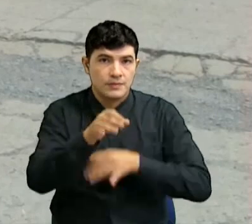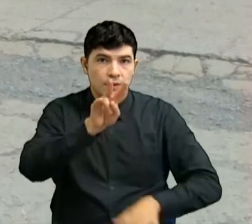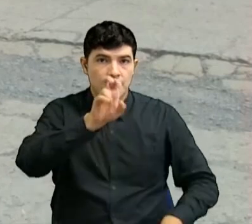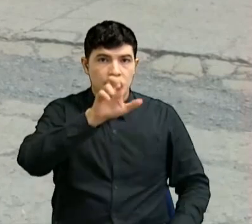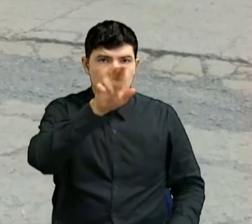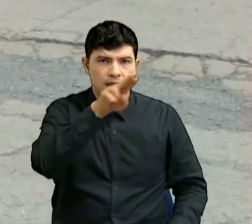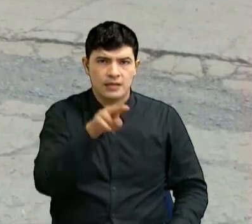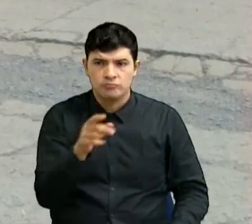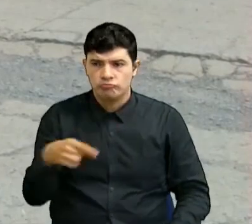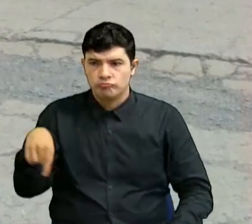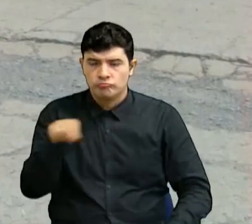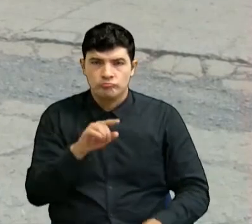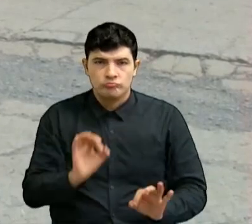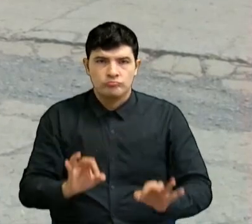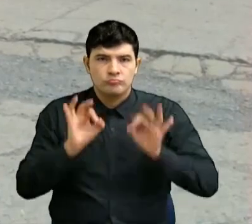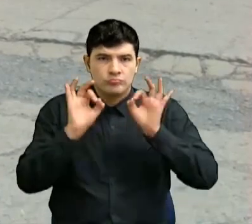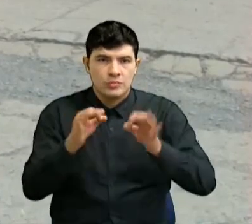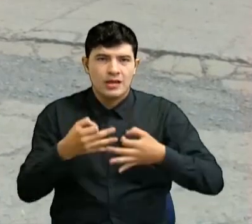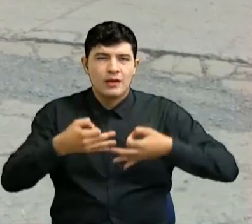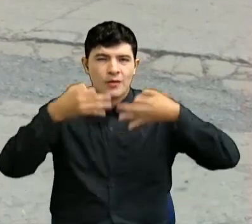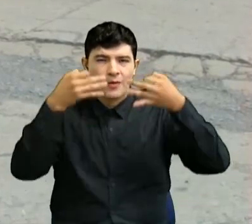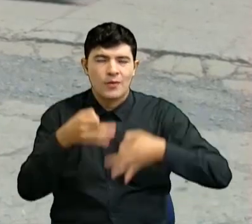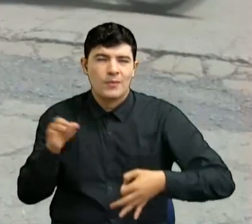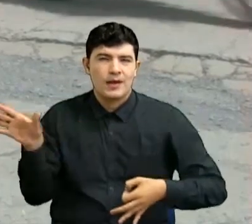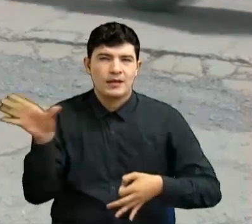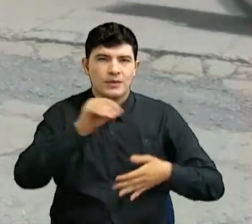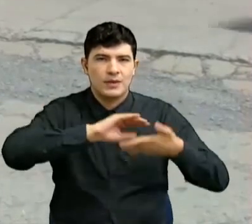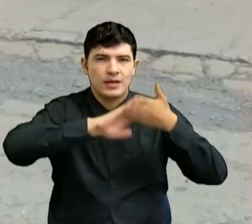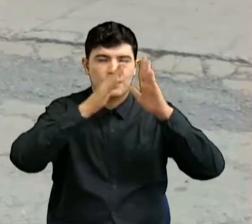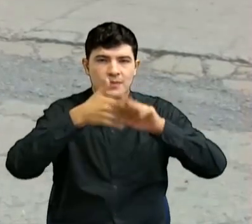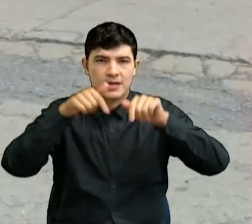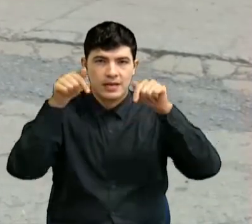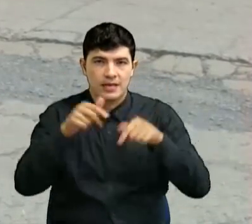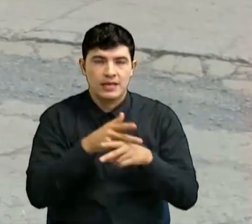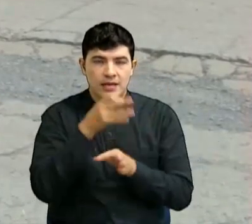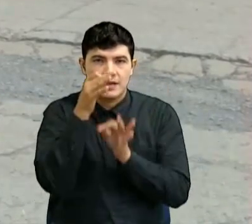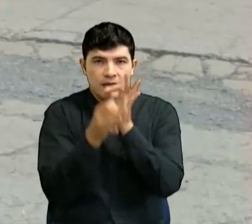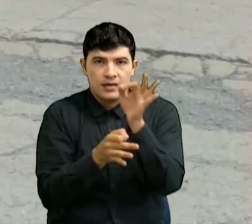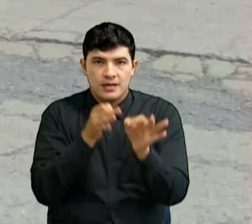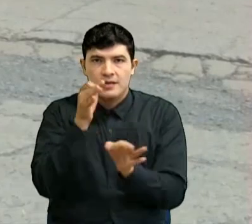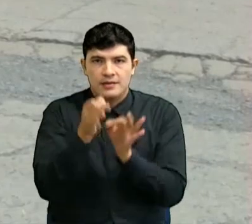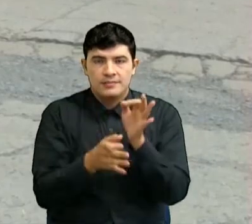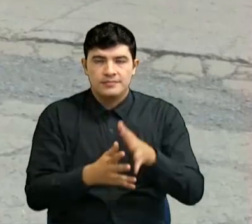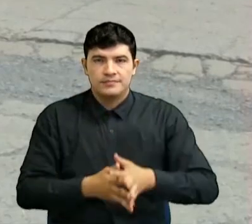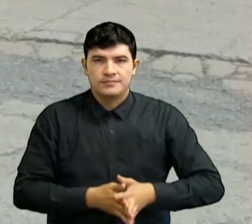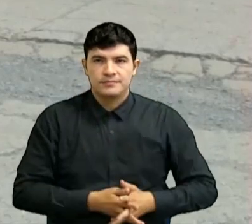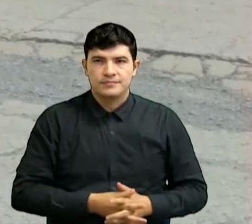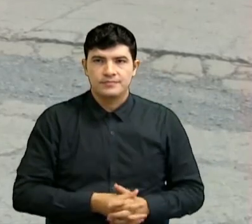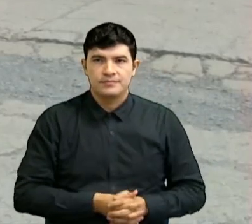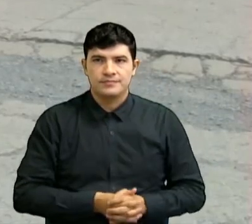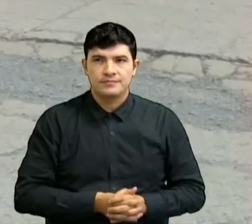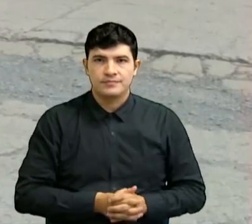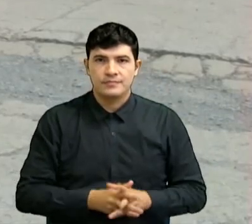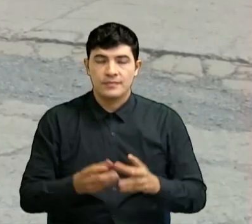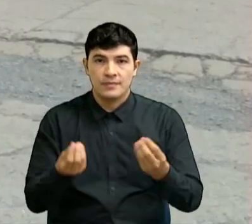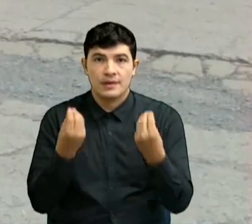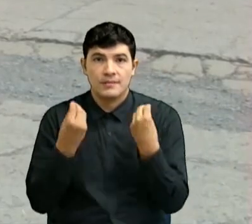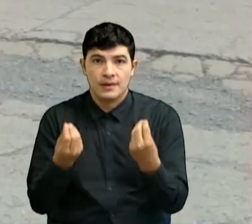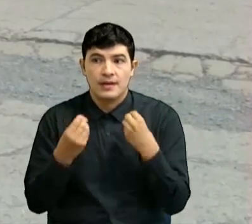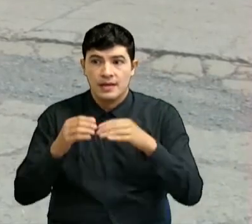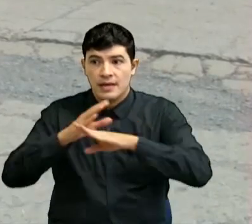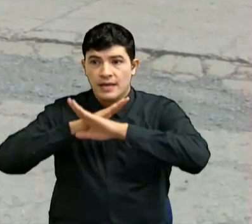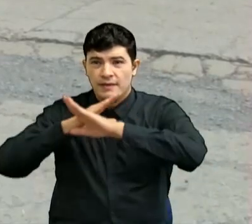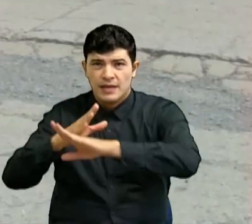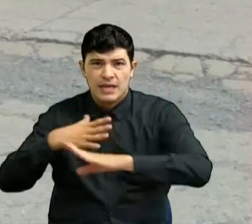complacencia por el cumplimiento que ha hecho la comunidad de las medidas de bioseguridad que se han aplicado en esta población para evitar el